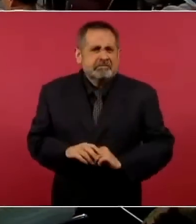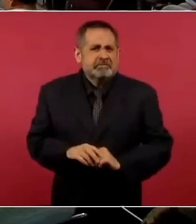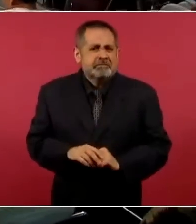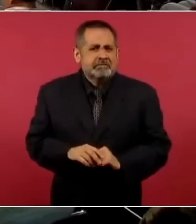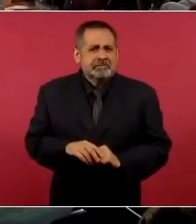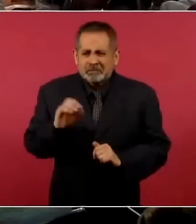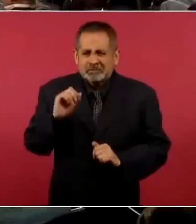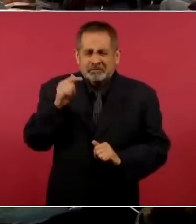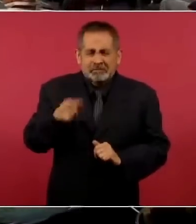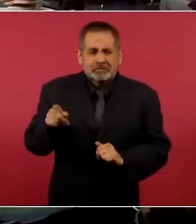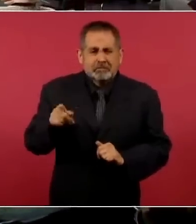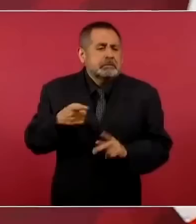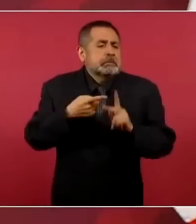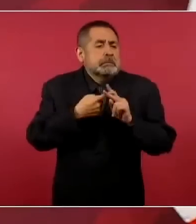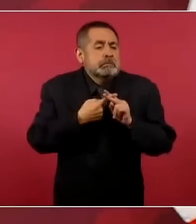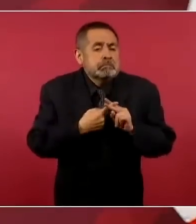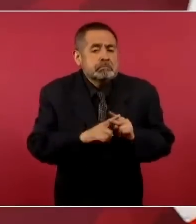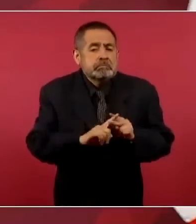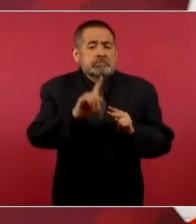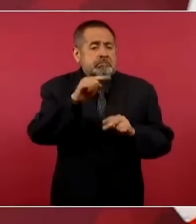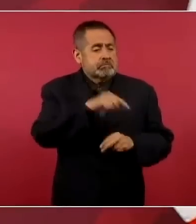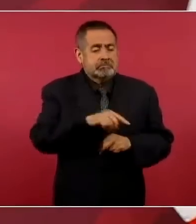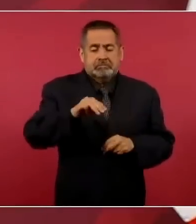o algo así. Empezaba Milenio aquí.